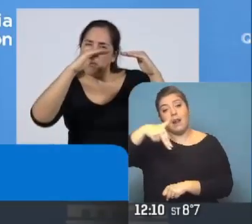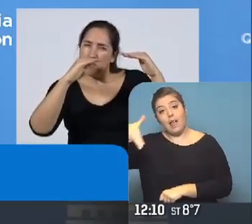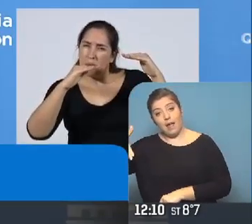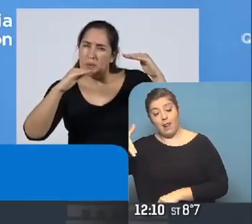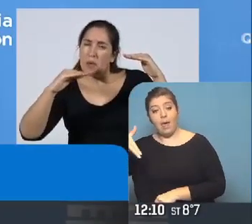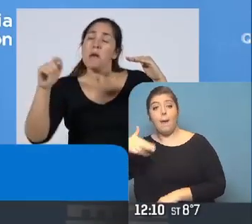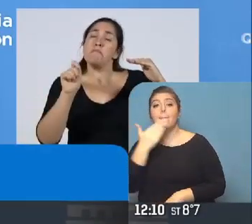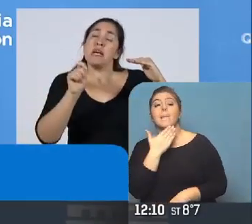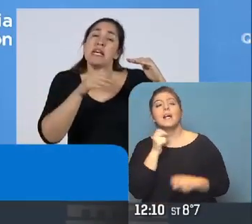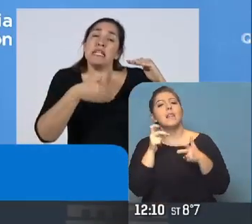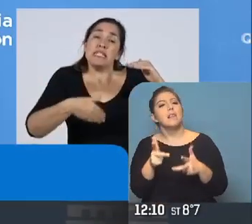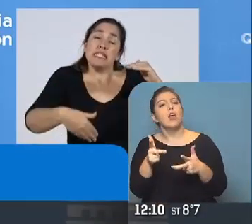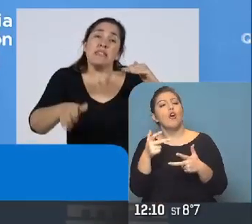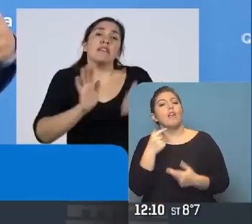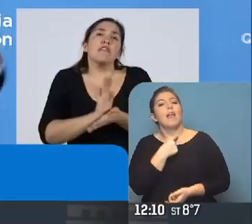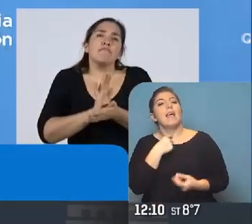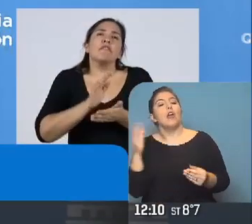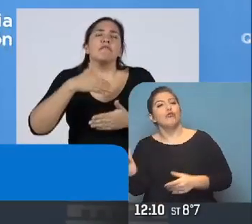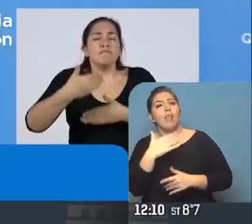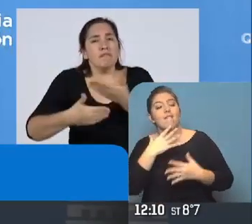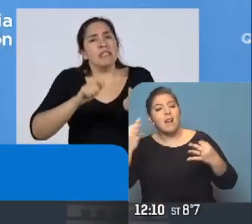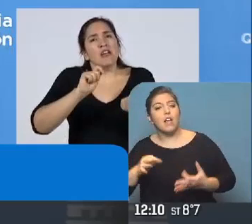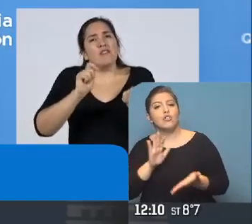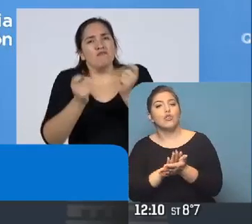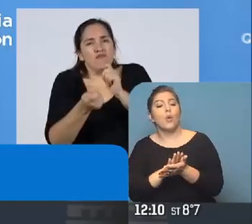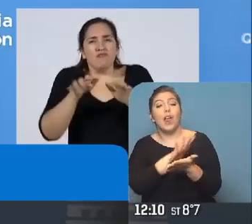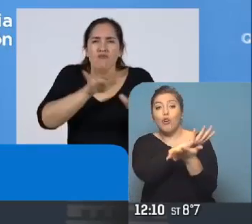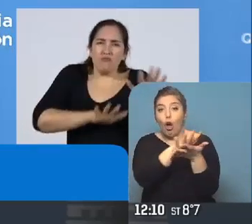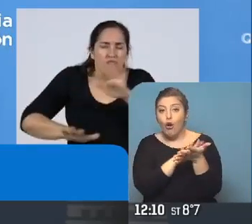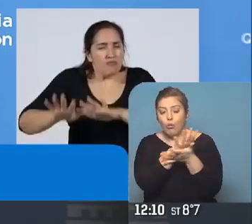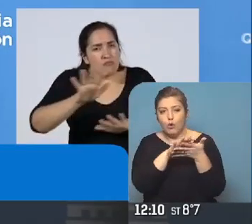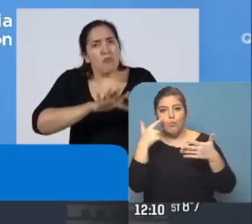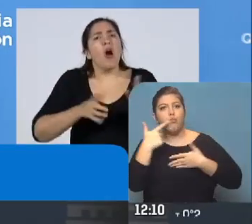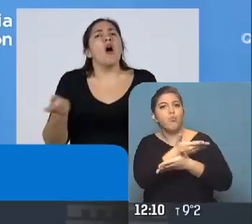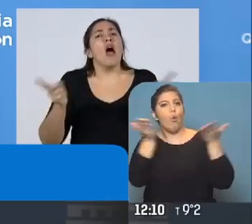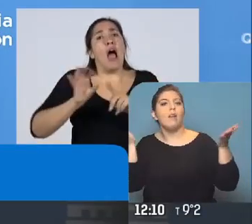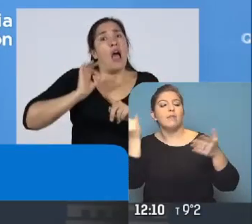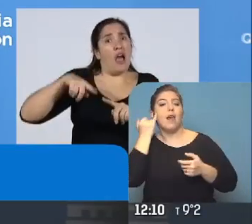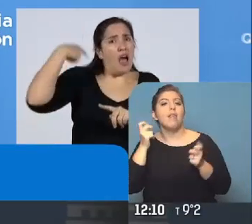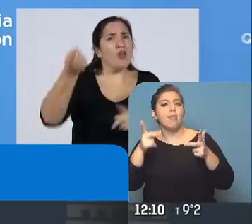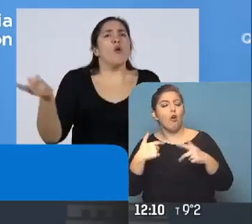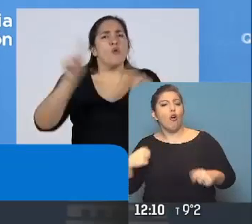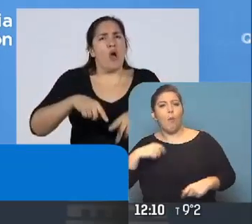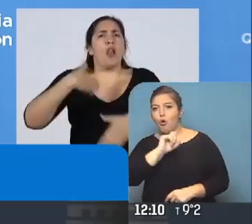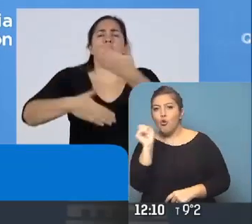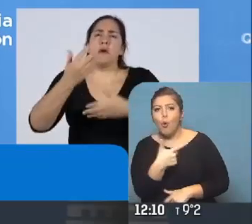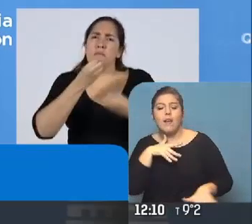Macri expresó su deseo de que toda la verdad sobre posibles actos de corrupción salga a la luz y calificó de inédito el